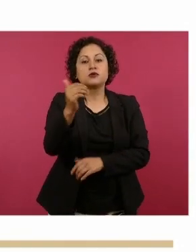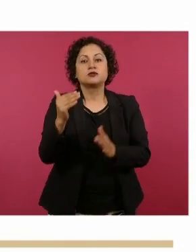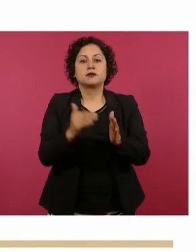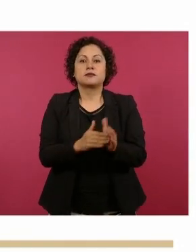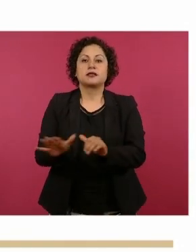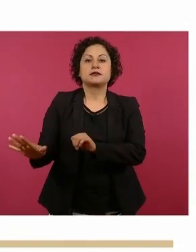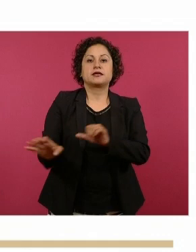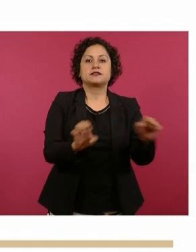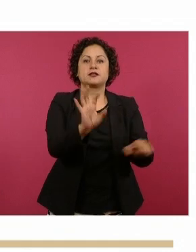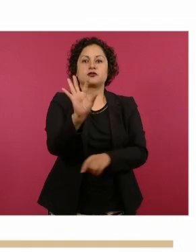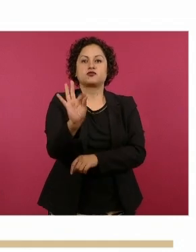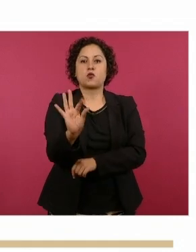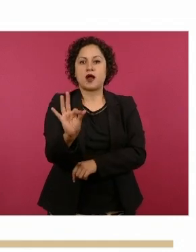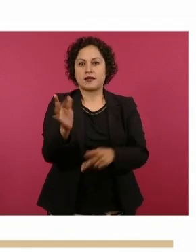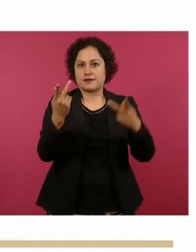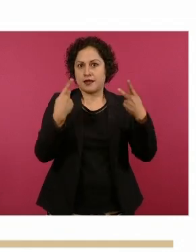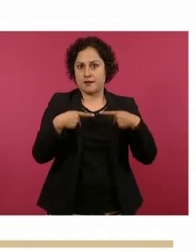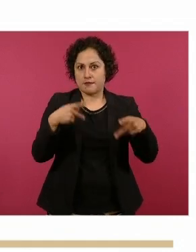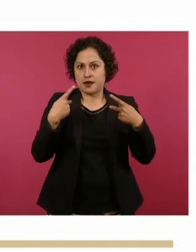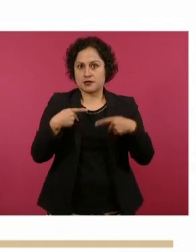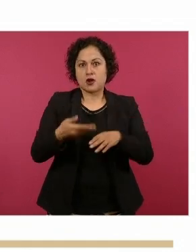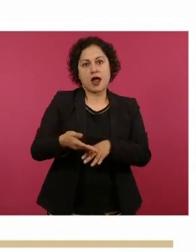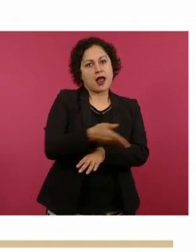11,640 acusados de homicidio,